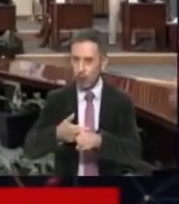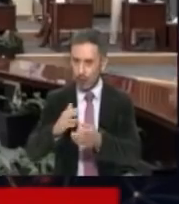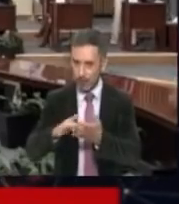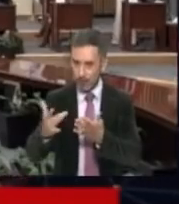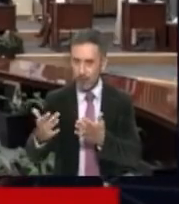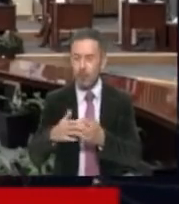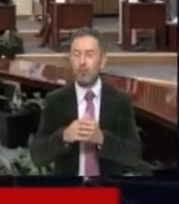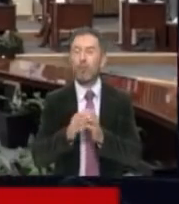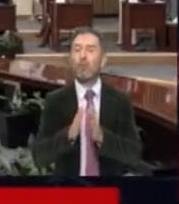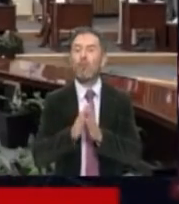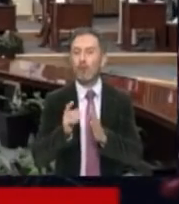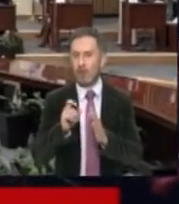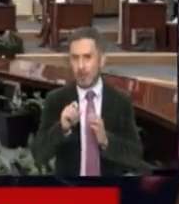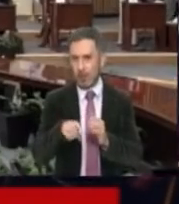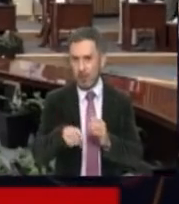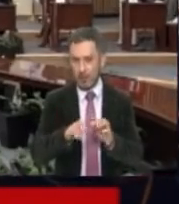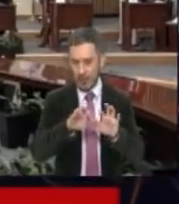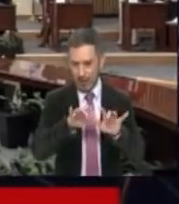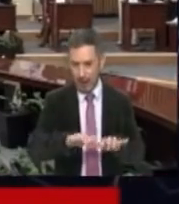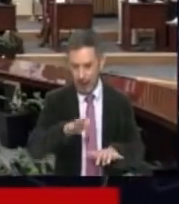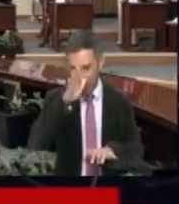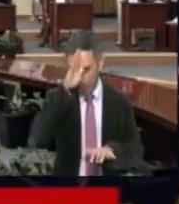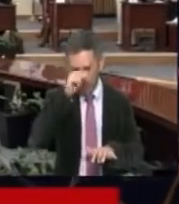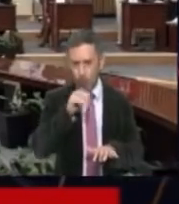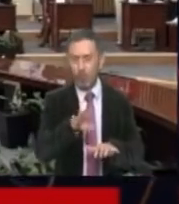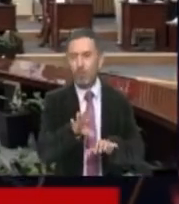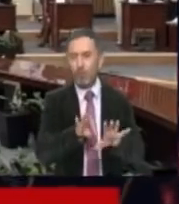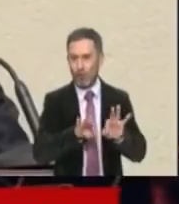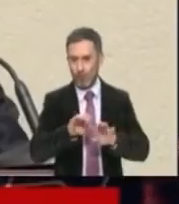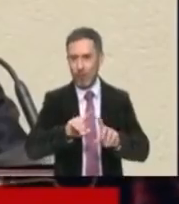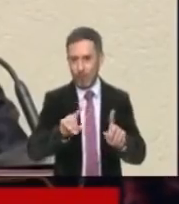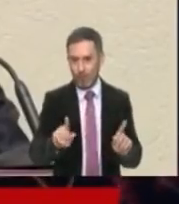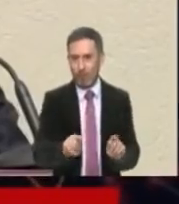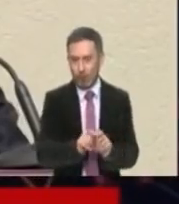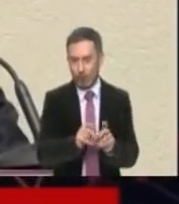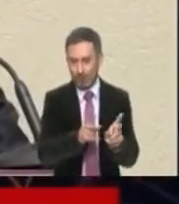haga de manera permanente. Muchas gracias, senador. Gracias, Ricardo. Un saludo muy cordial.